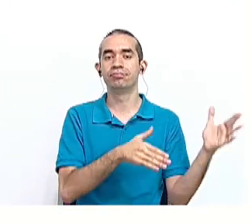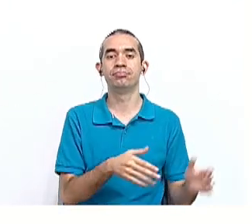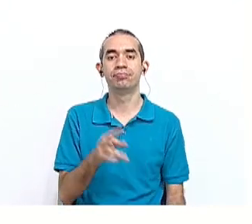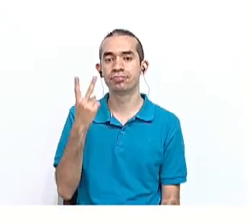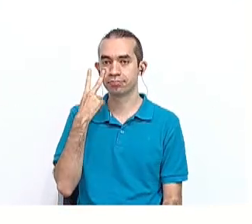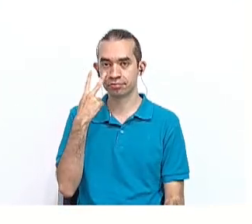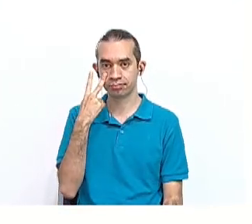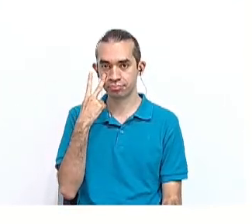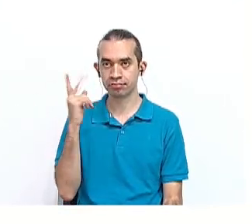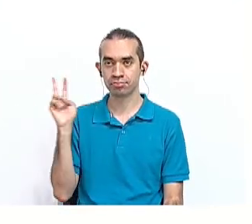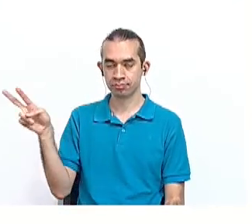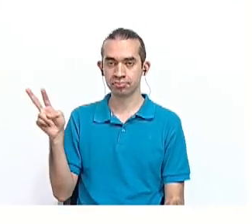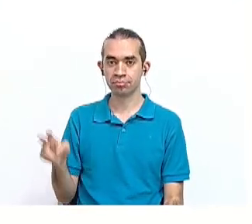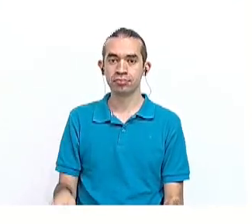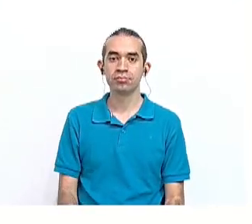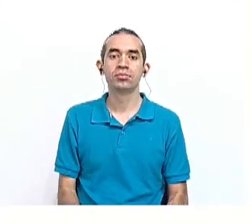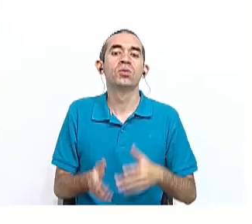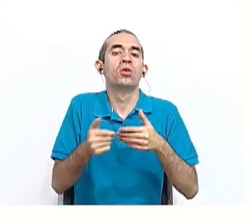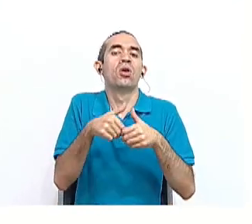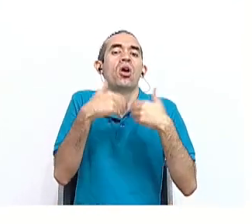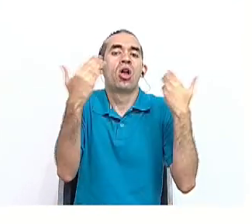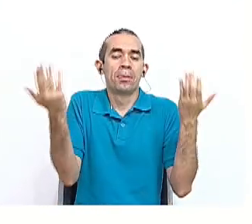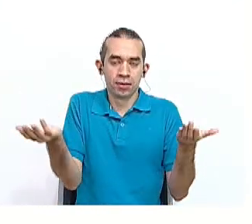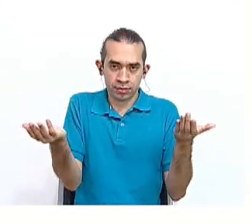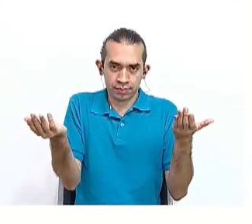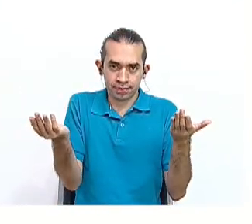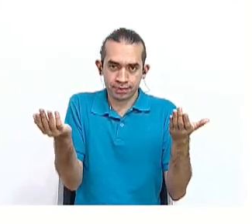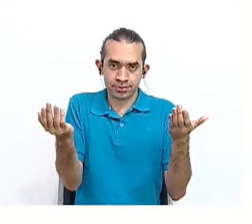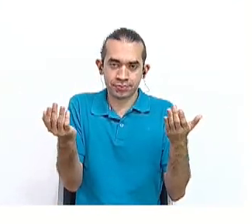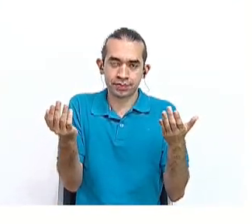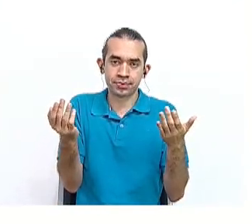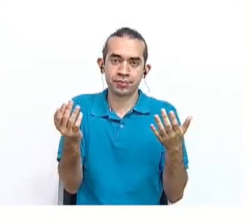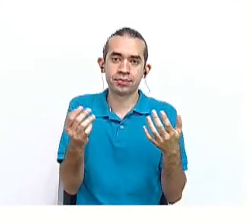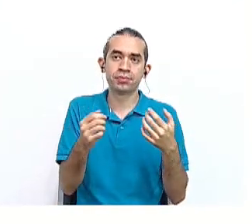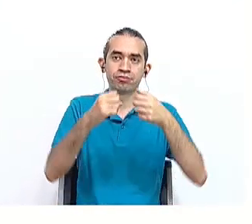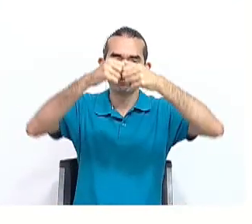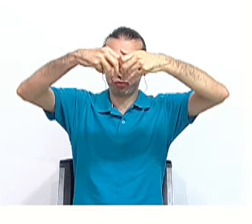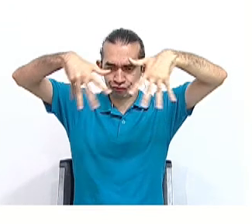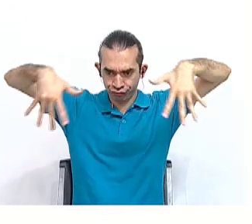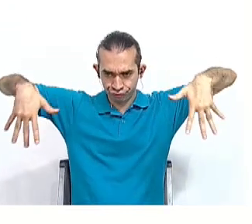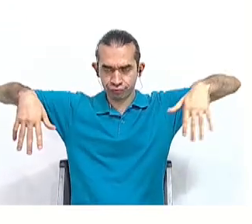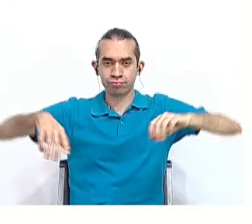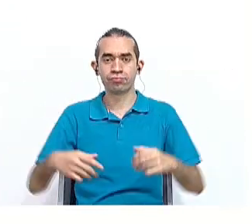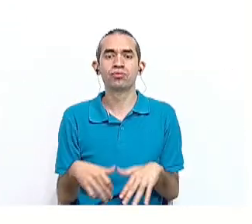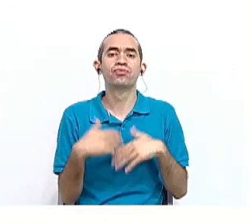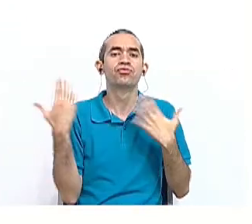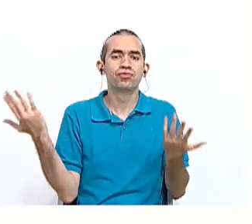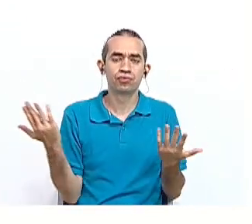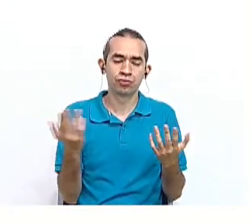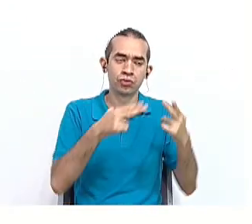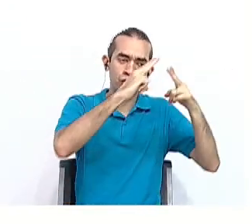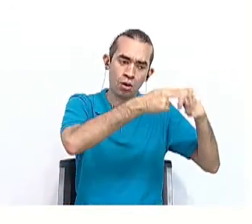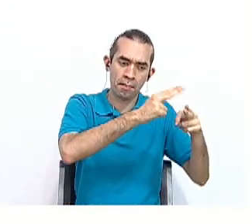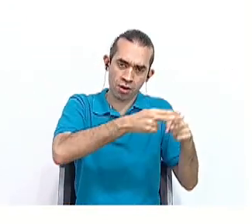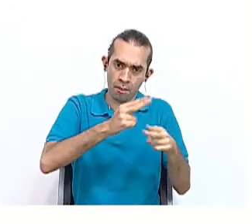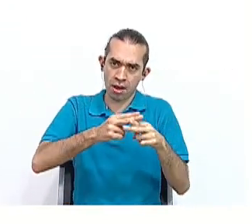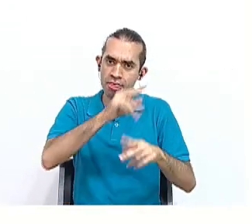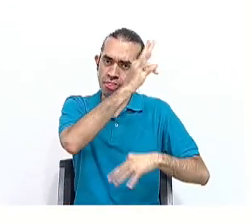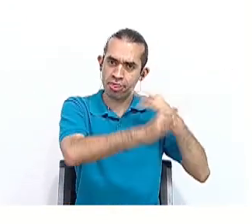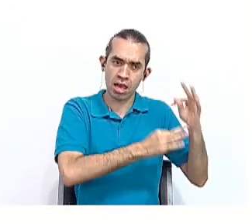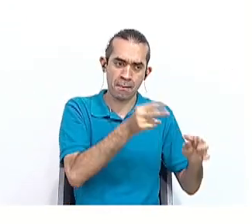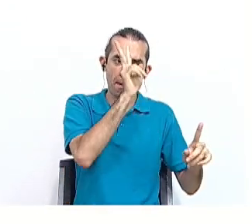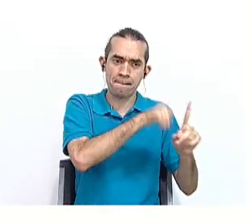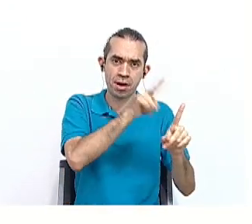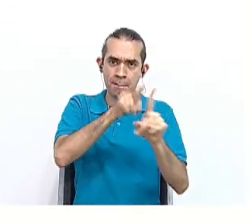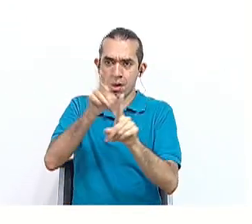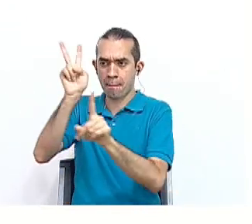este esquemita cómo se van a formar estos compuestos y qué nomenclatura es la que vamos a